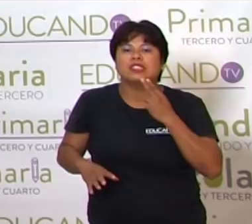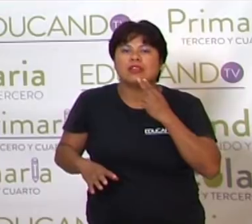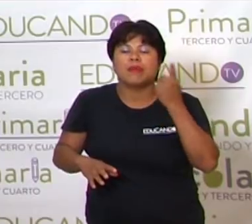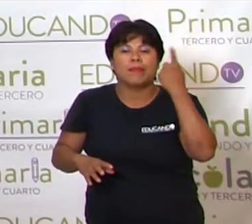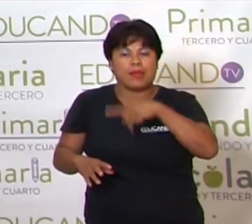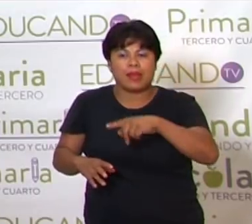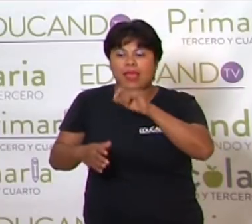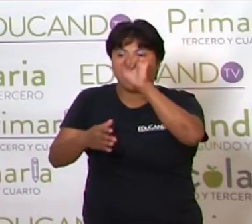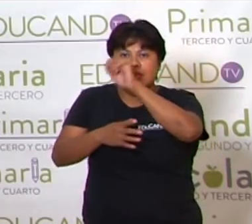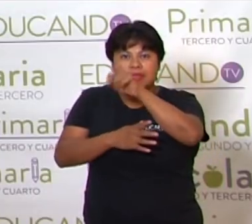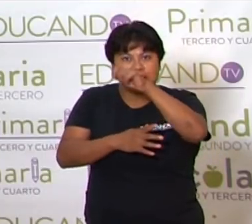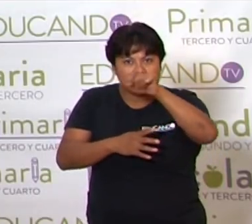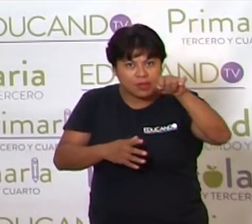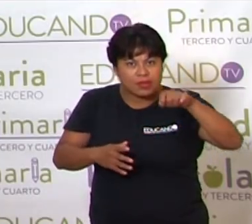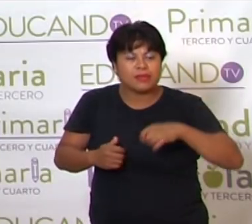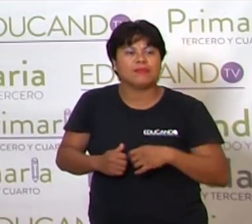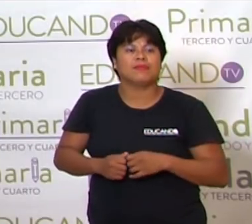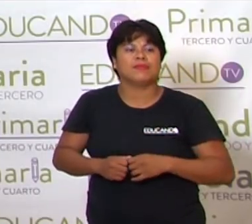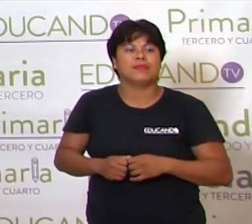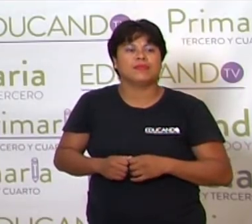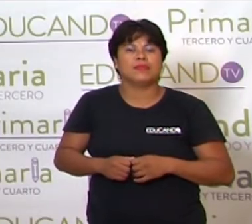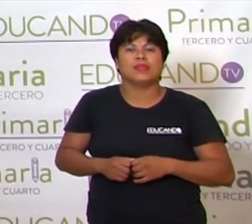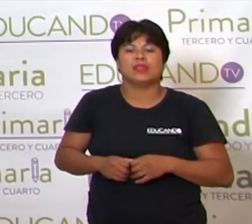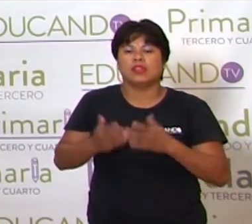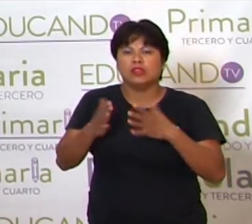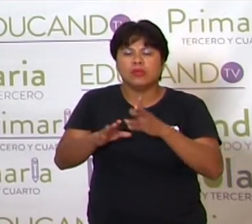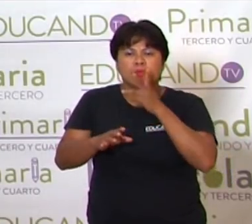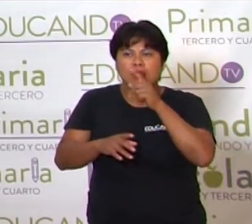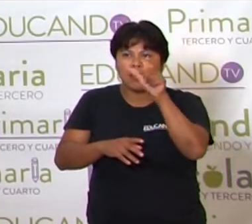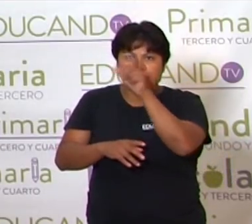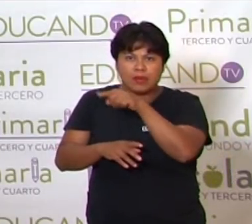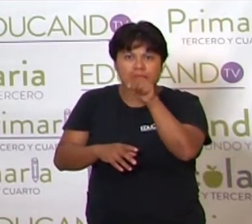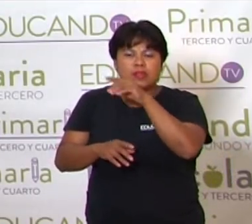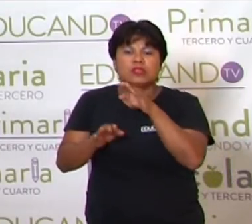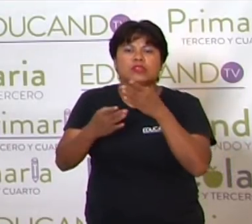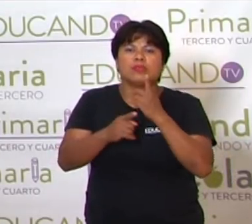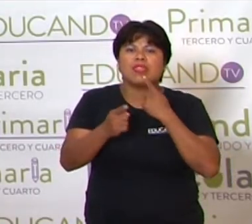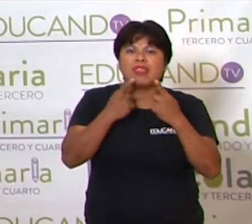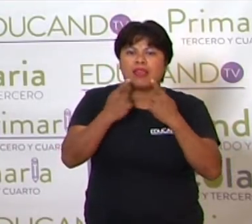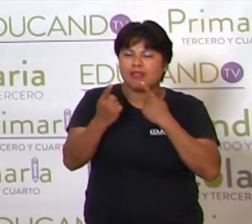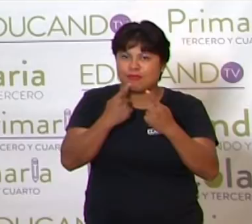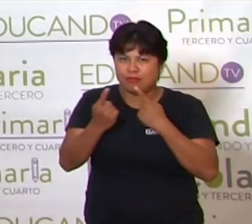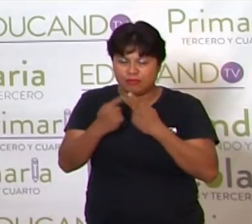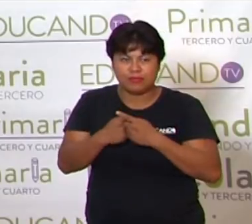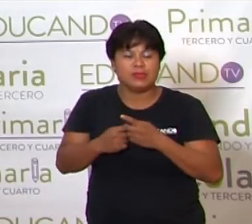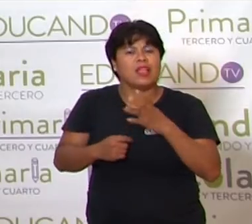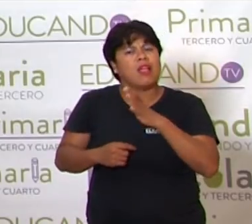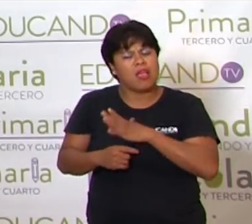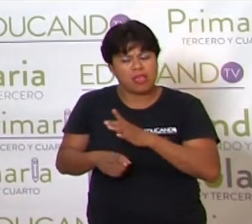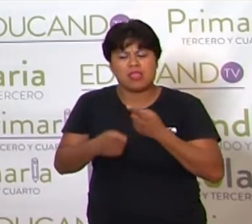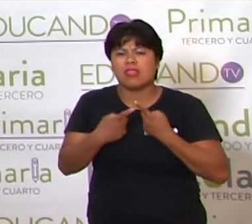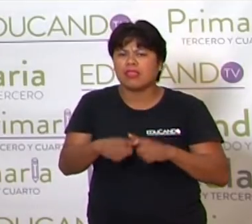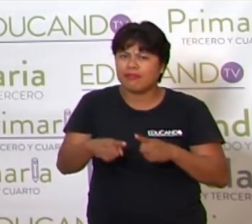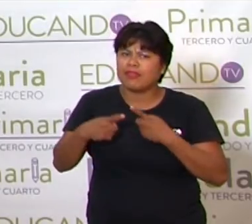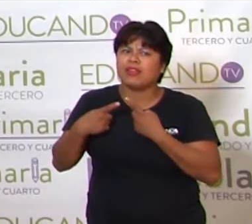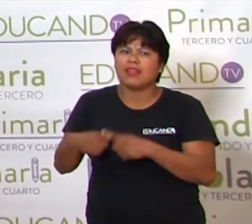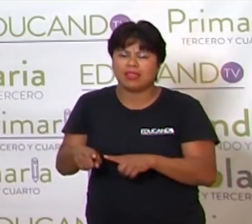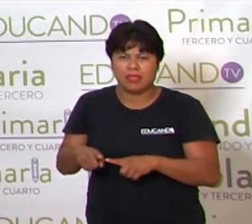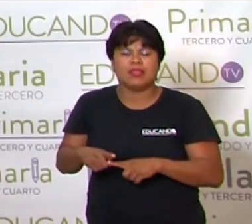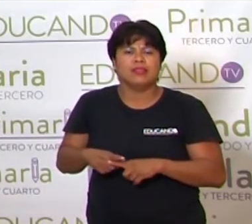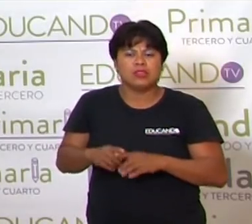para escribir los textos de los diálogos. Y hay diferentes tipos